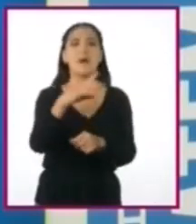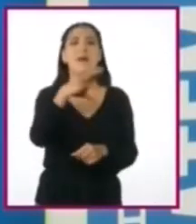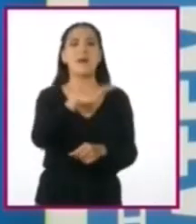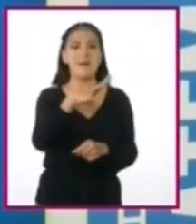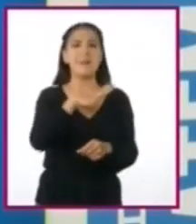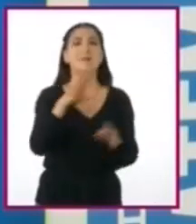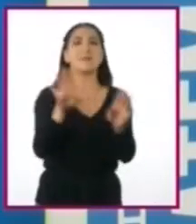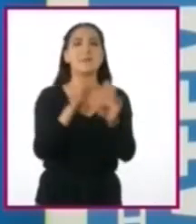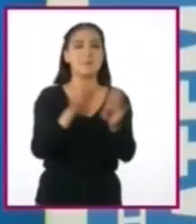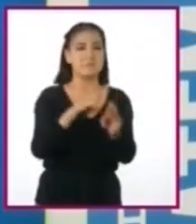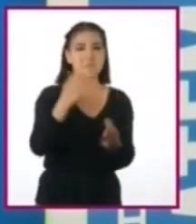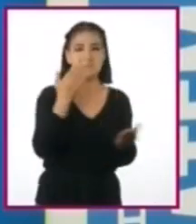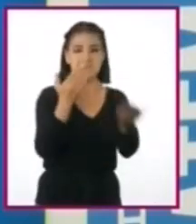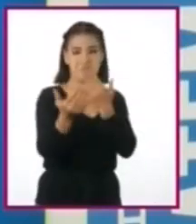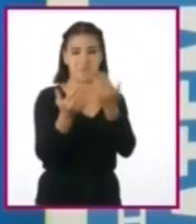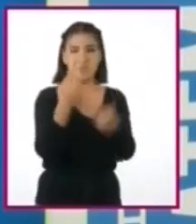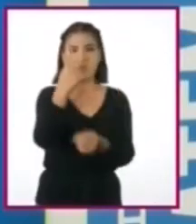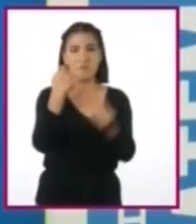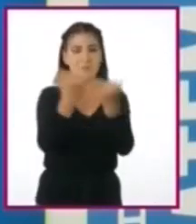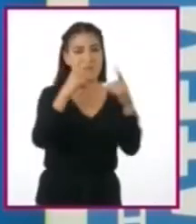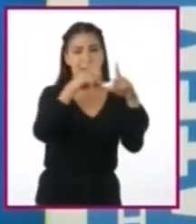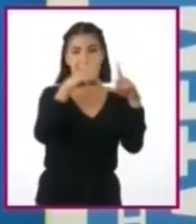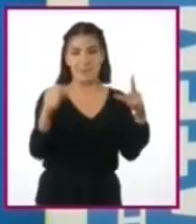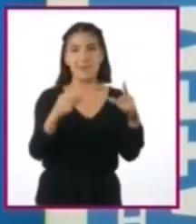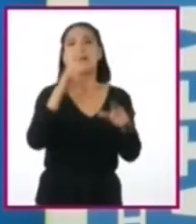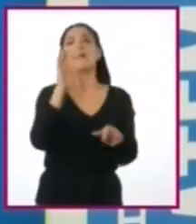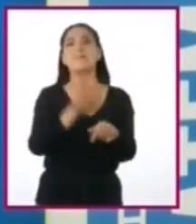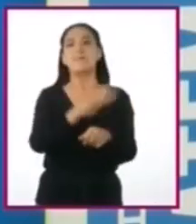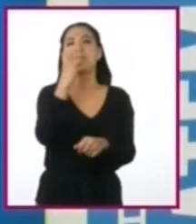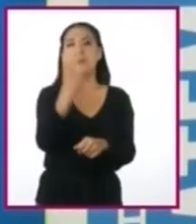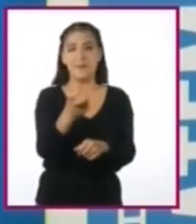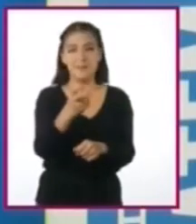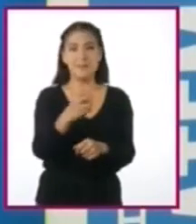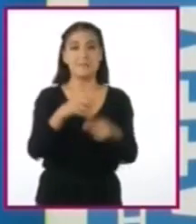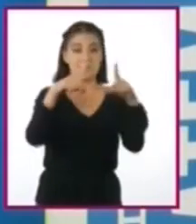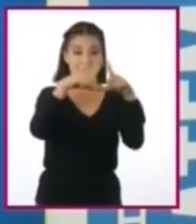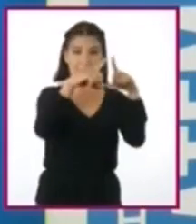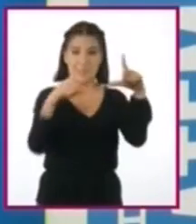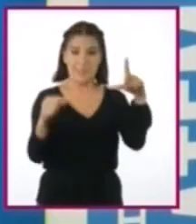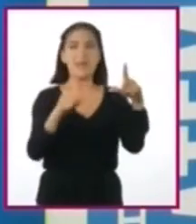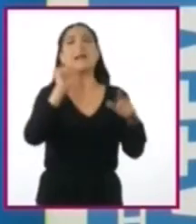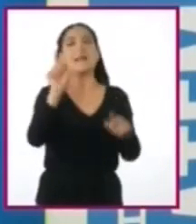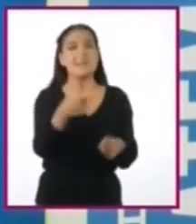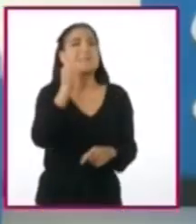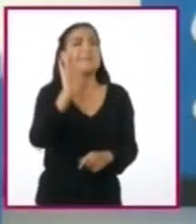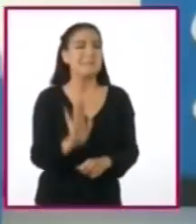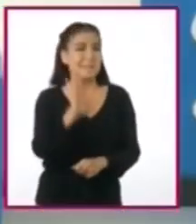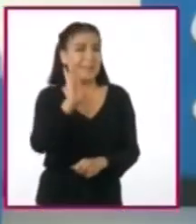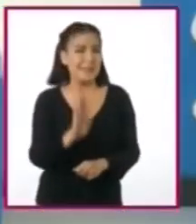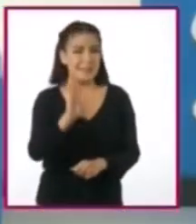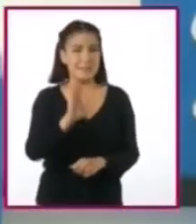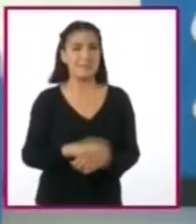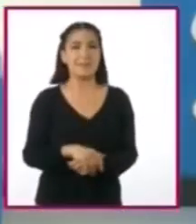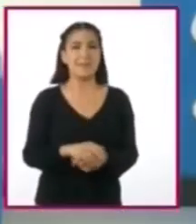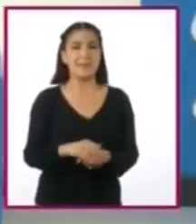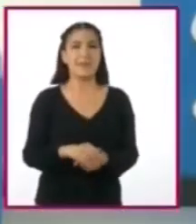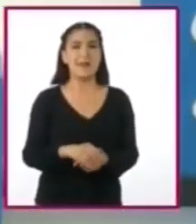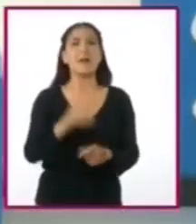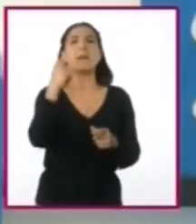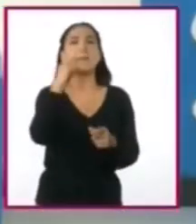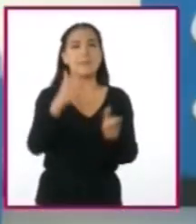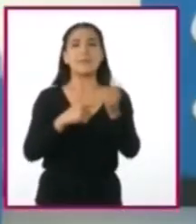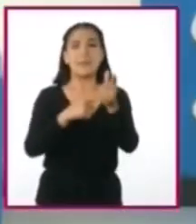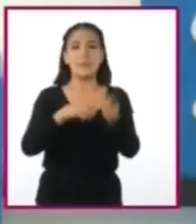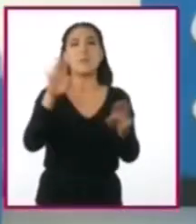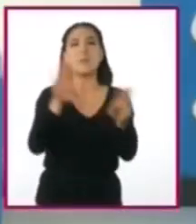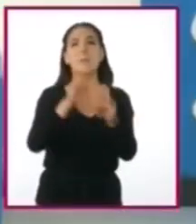igual entre sus lados y por lo tanto los triángulos son semejantes. Vamos a fortalecer el conocimiento